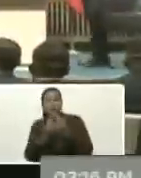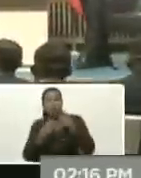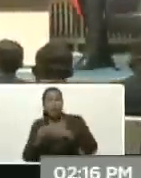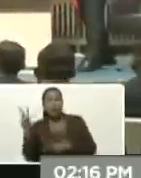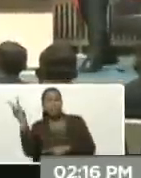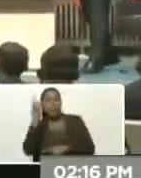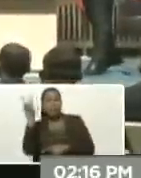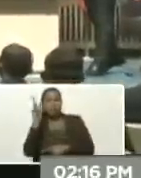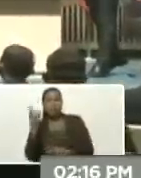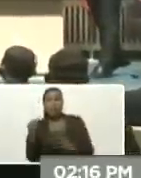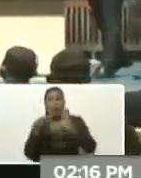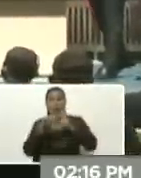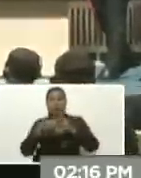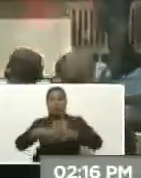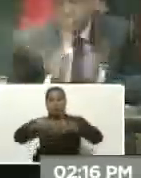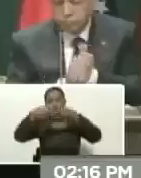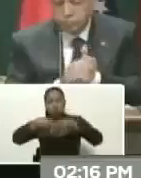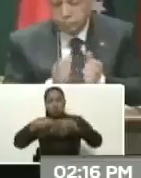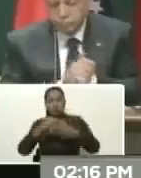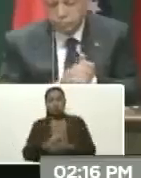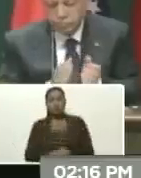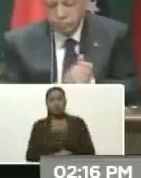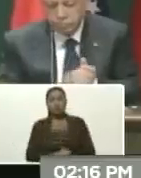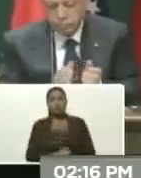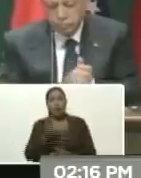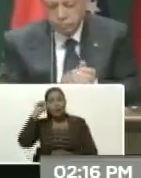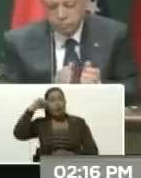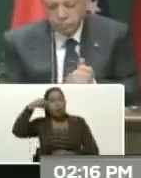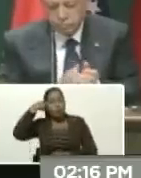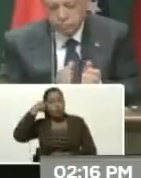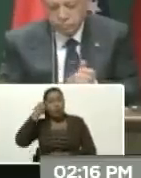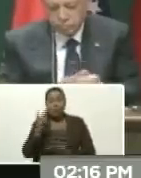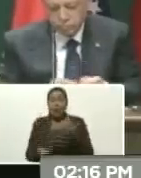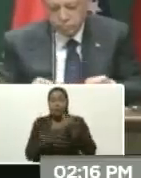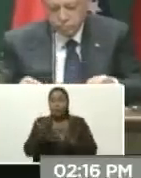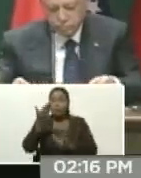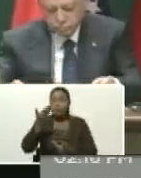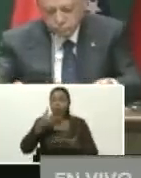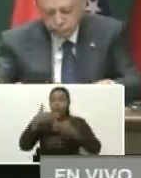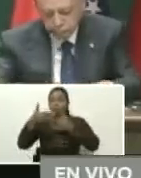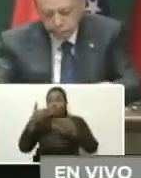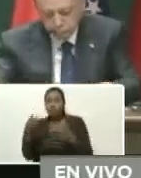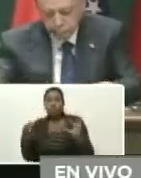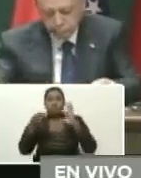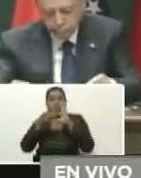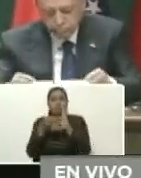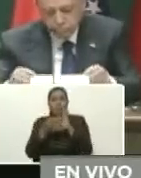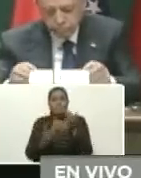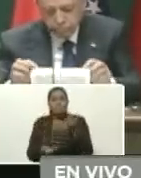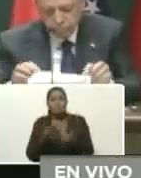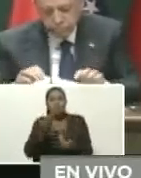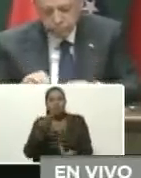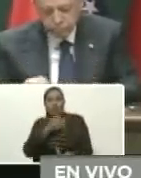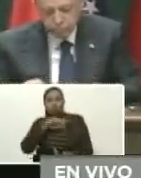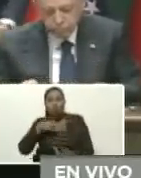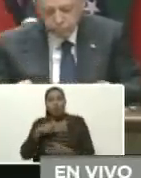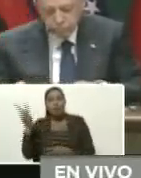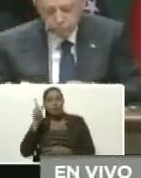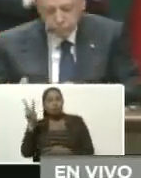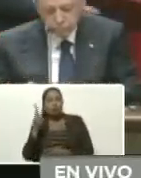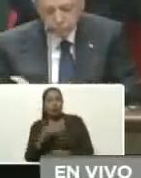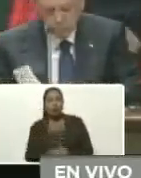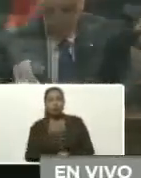Venezuela y la nación euroasiática. Recordemos la importancia de esa conectividad y lo que ha jugado el